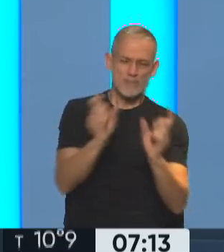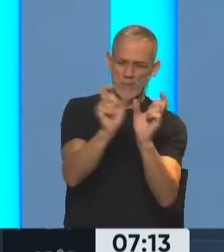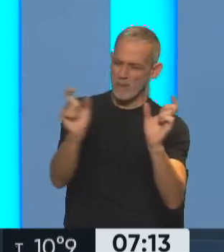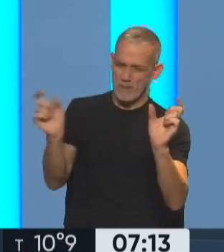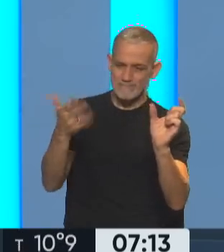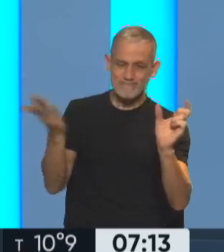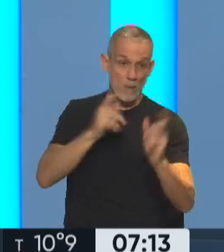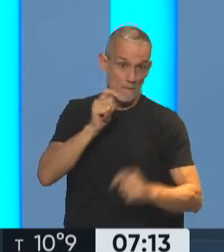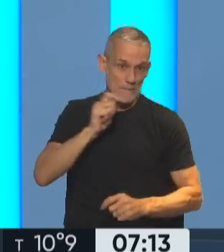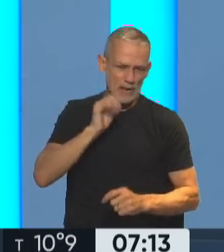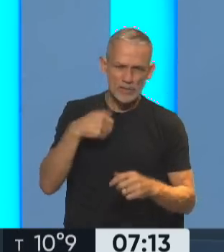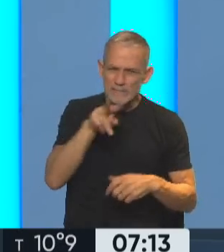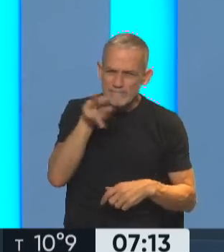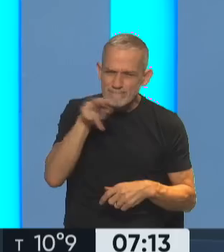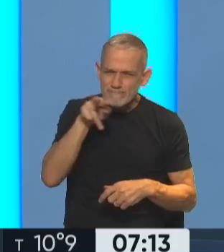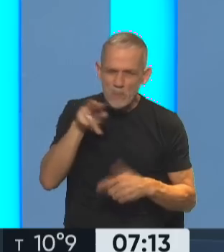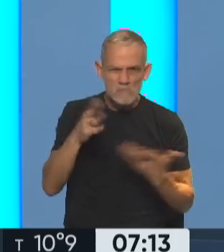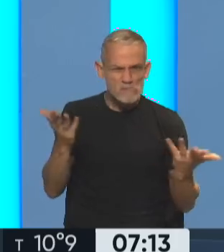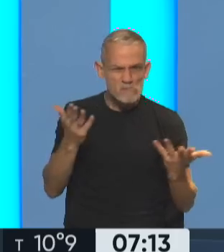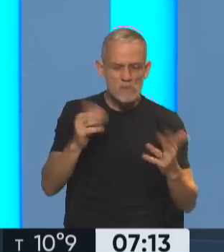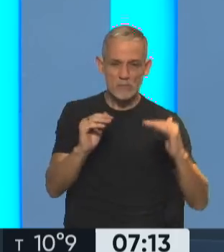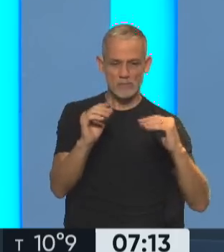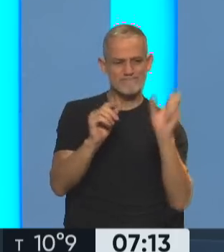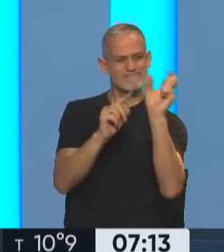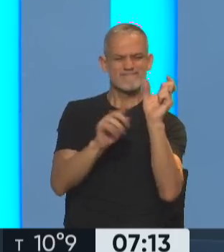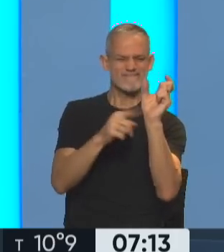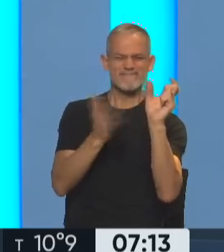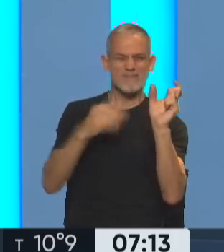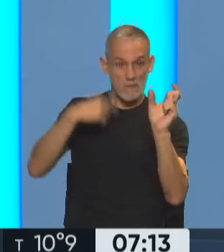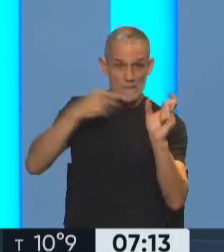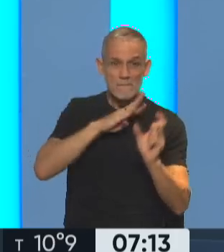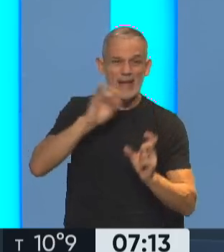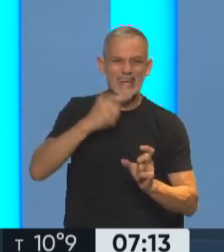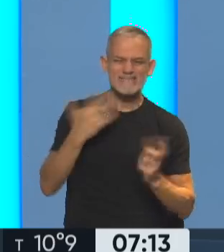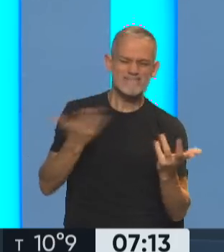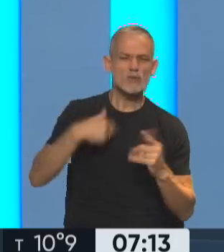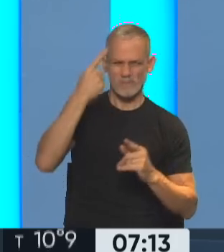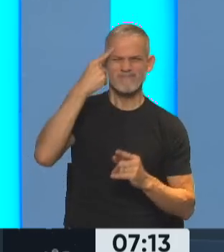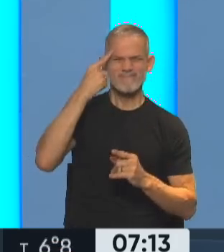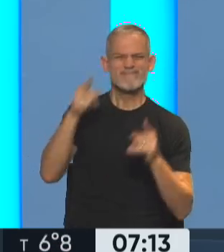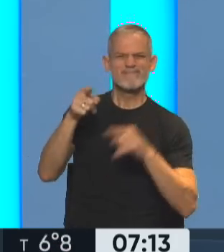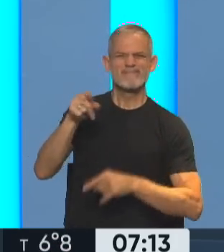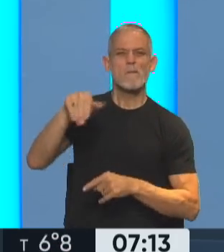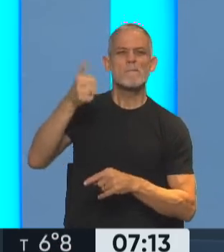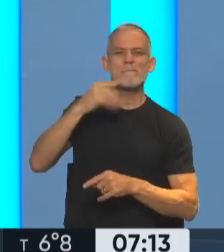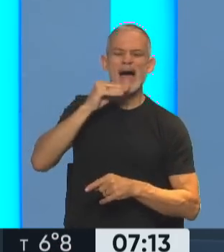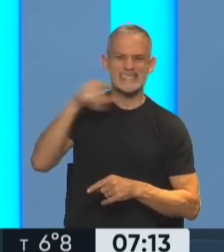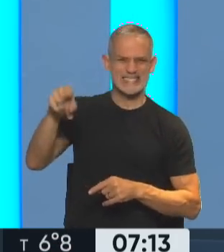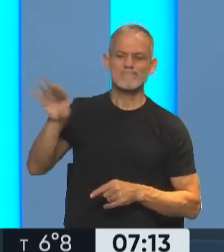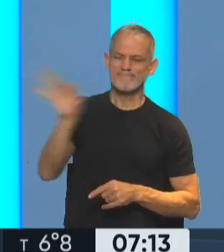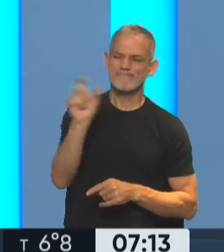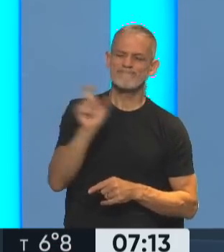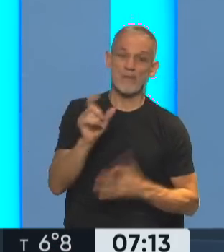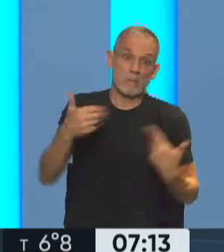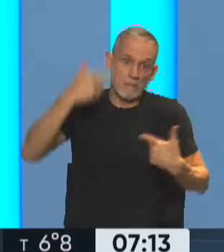digamos, los periodistas que vamos siguiendo esto, no la teníamos como allá arriba. ¿Por qué? Porque creíamos que todo iba más por Sergio Massa. Un Sergio Massa que pensábamos